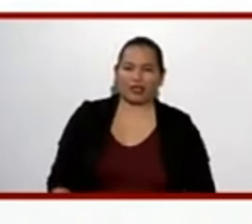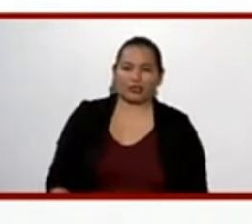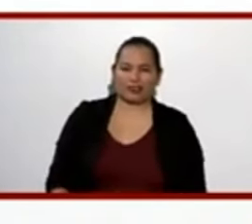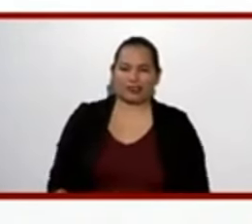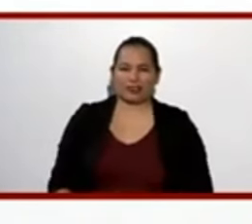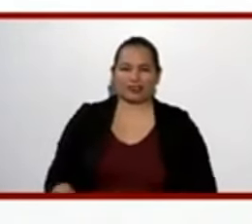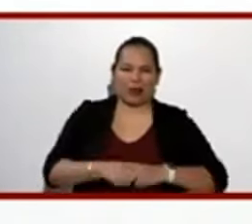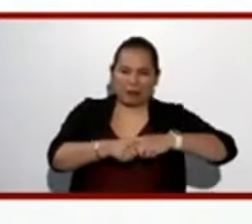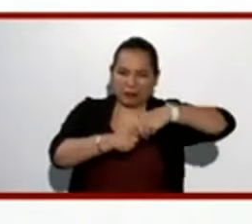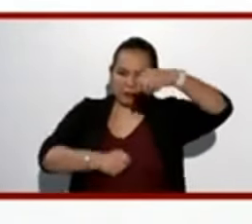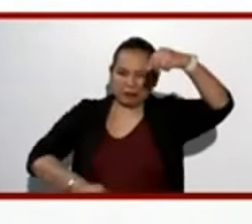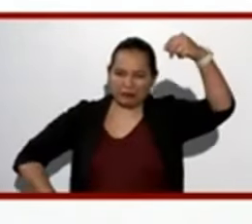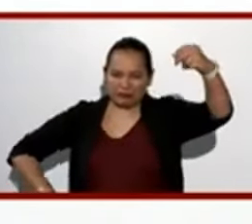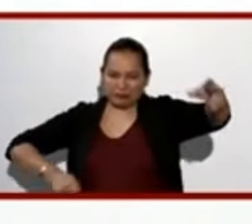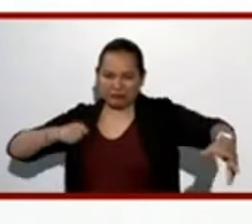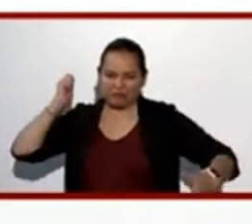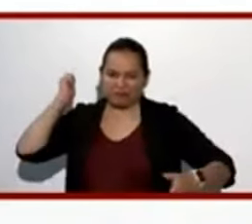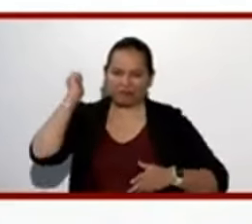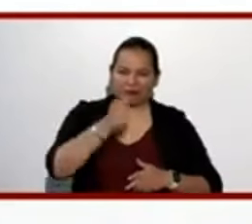que cortan